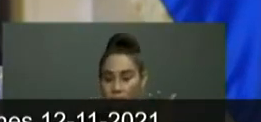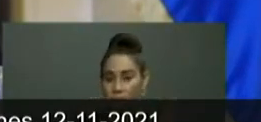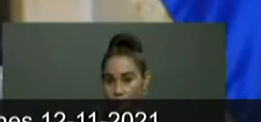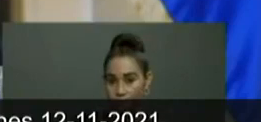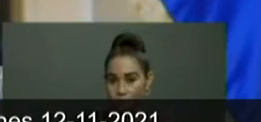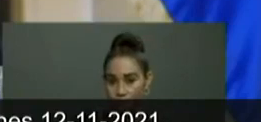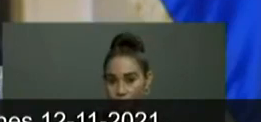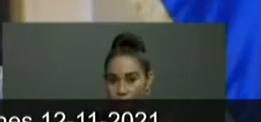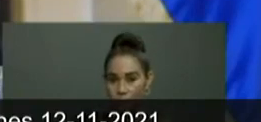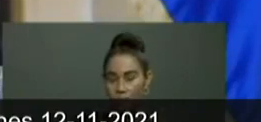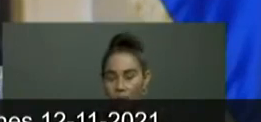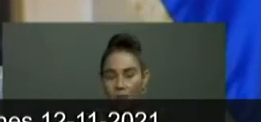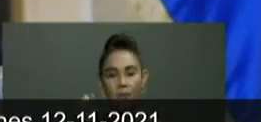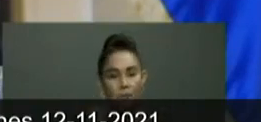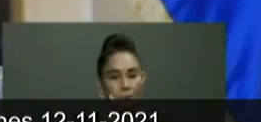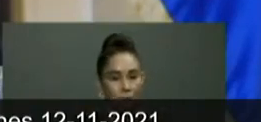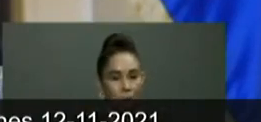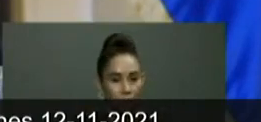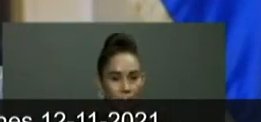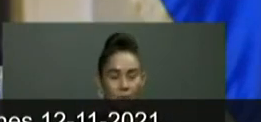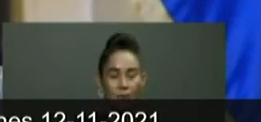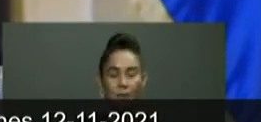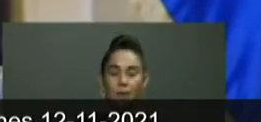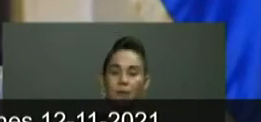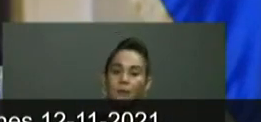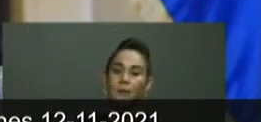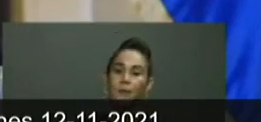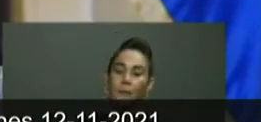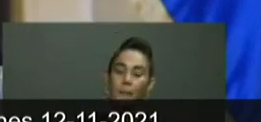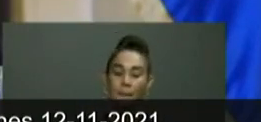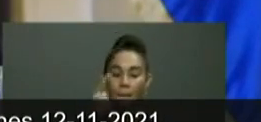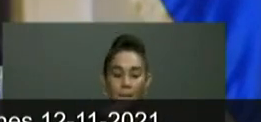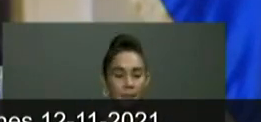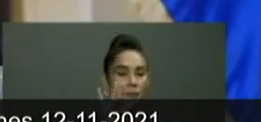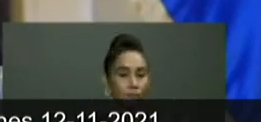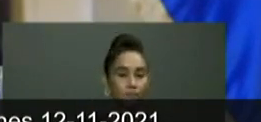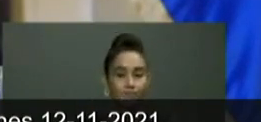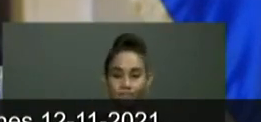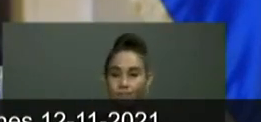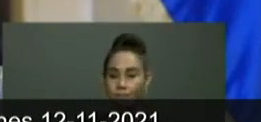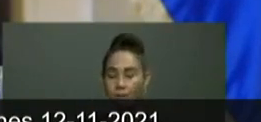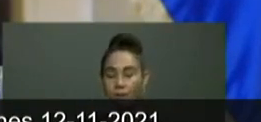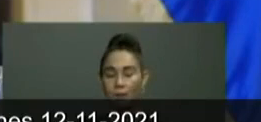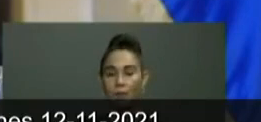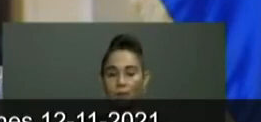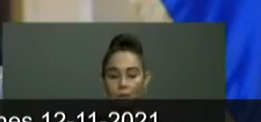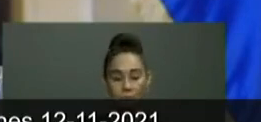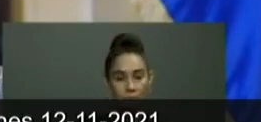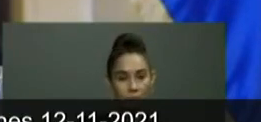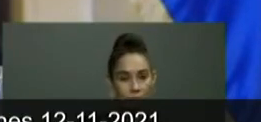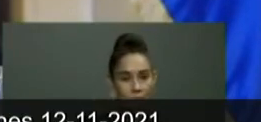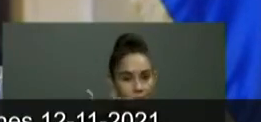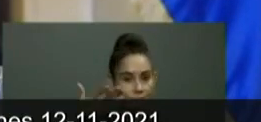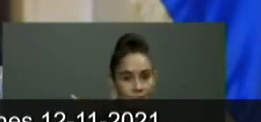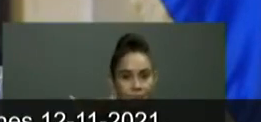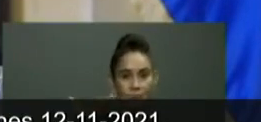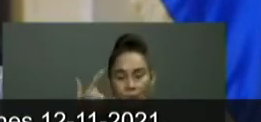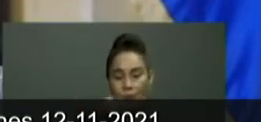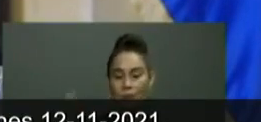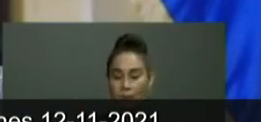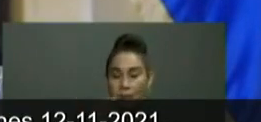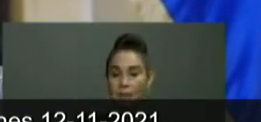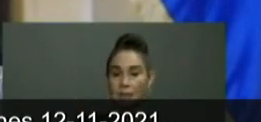se corrigen todos estos detalles. Entonces, este tipo lamentable de pacientes muy de alto costo, porque